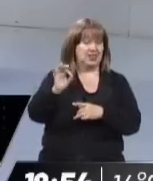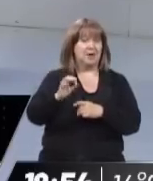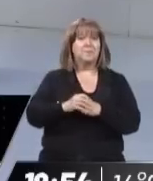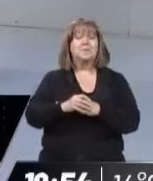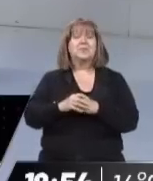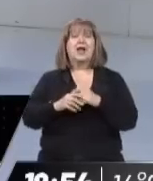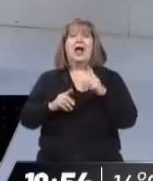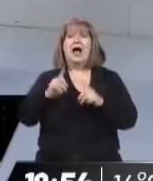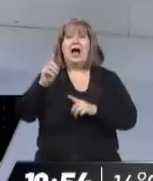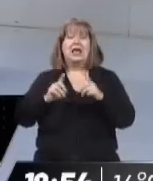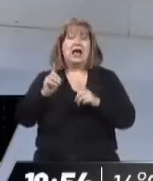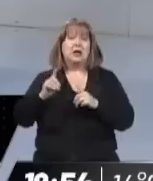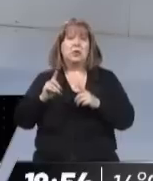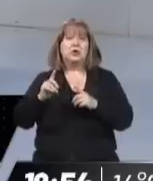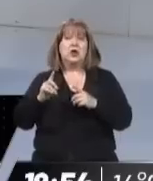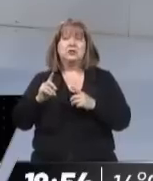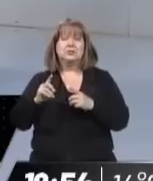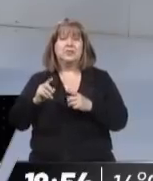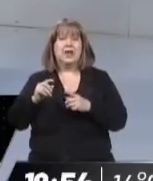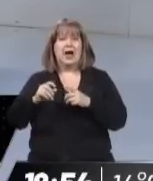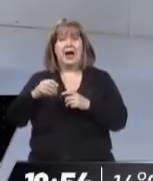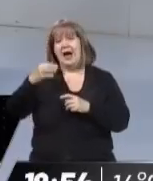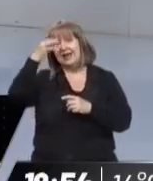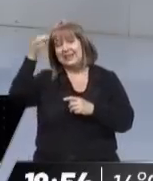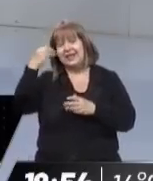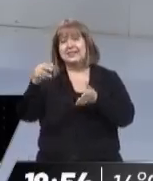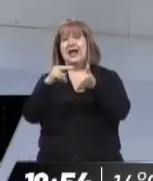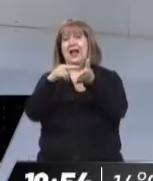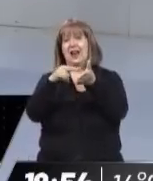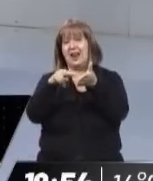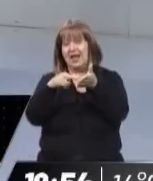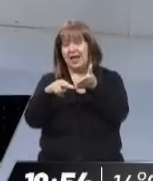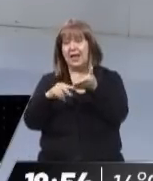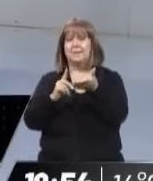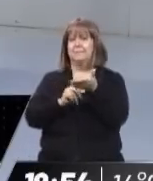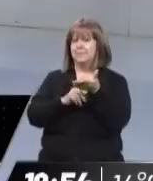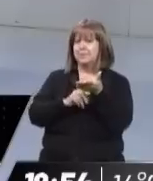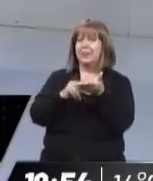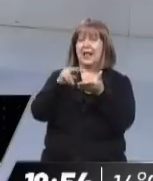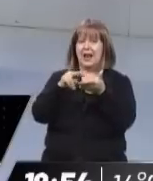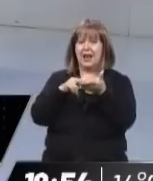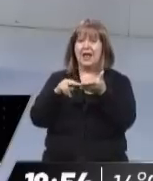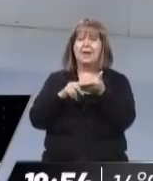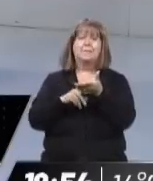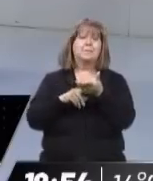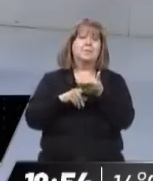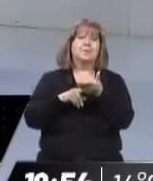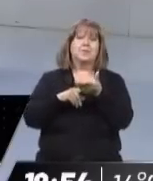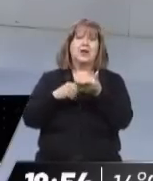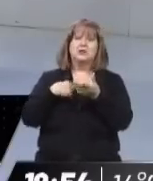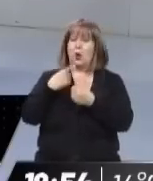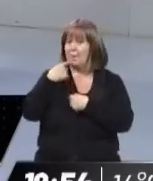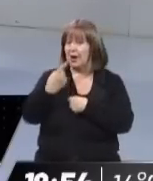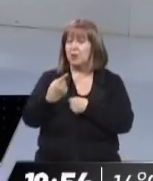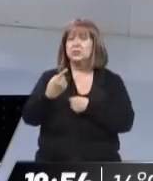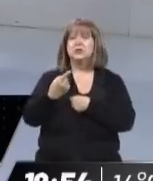canciones. Viste que hay artistas que no les gusta contar los significados porque dicen, prefiero que cada oyente. Y a mí una vez me lo dijo Abel Pintos. Mira. Porque él, el mar, que es